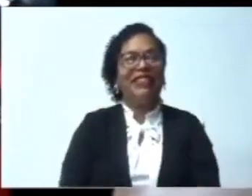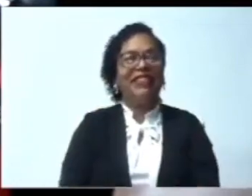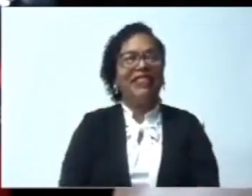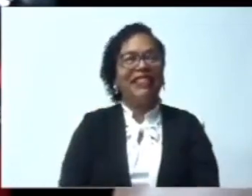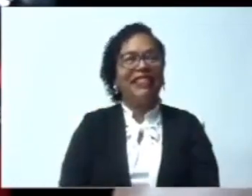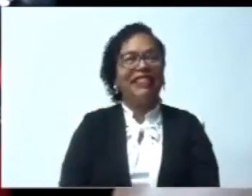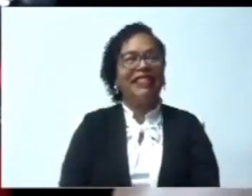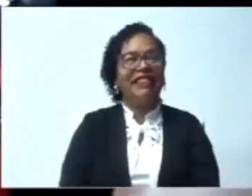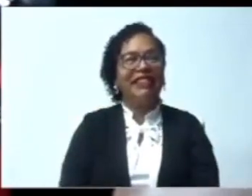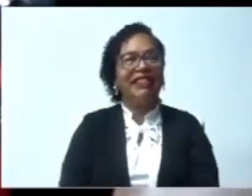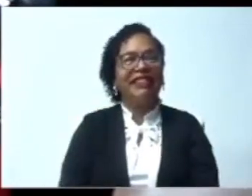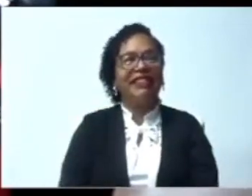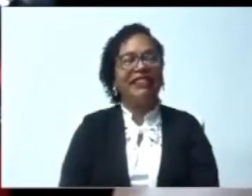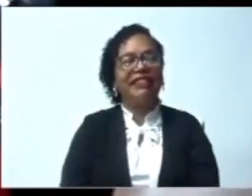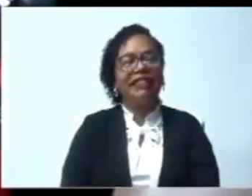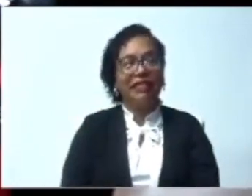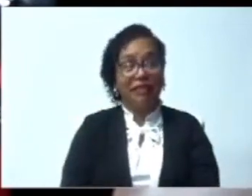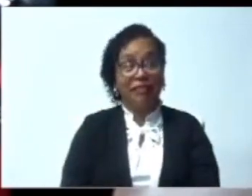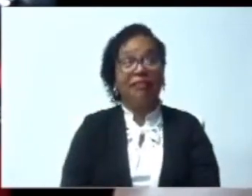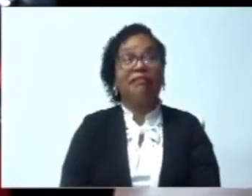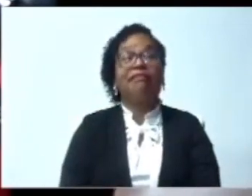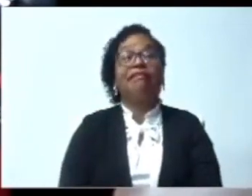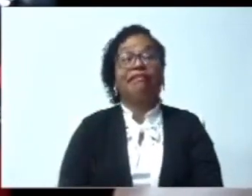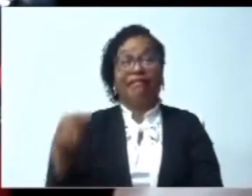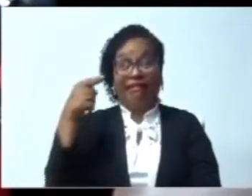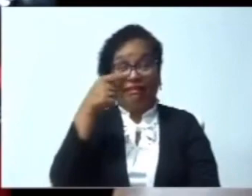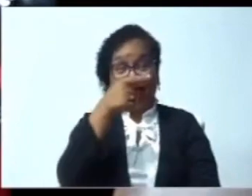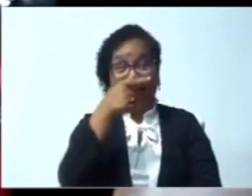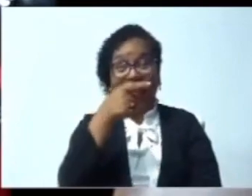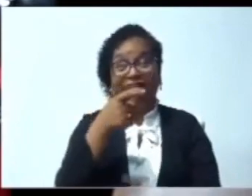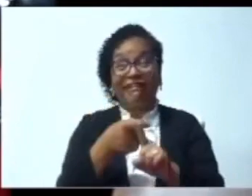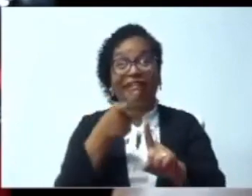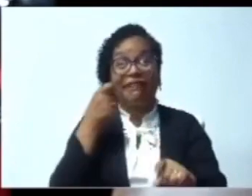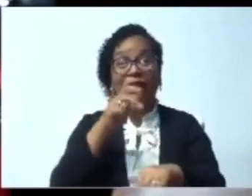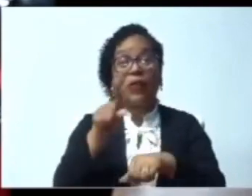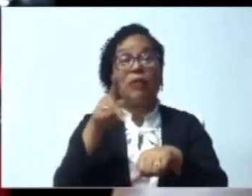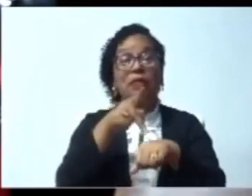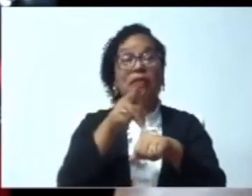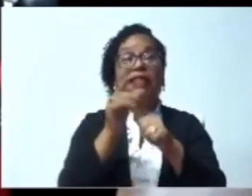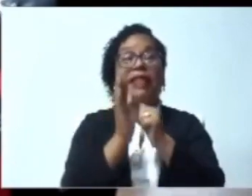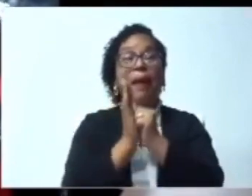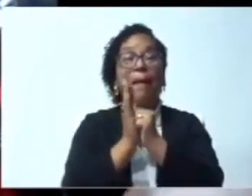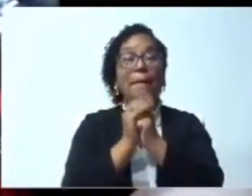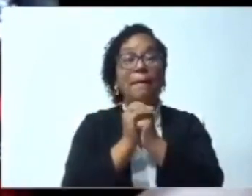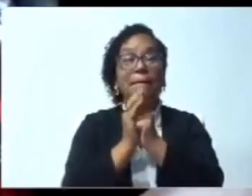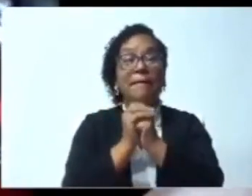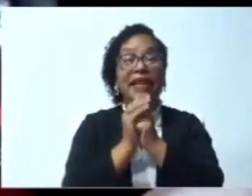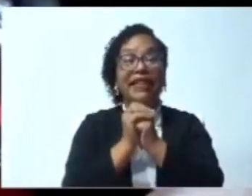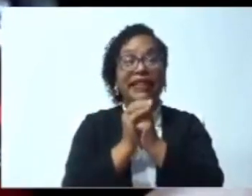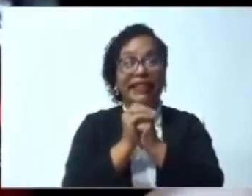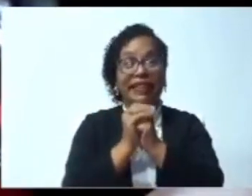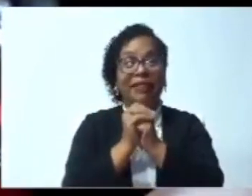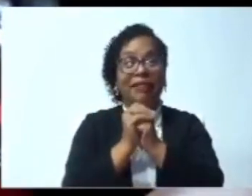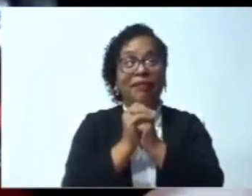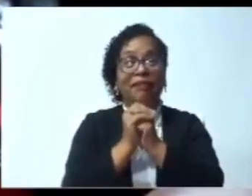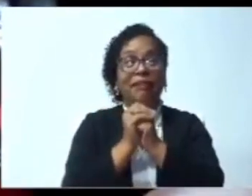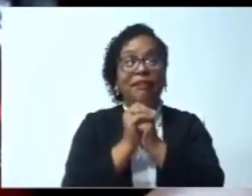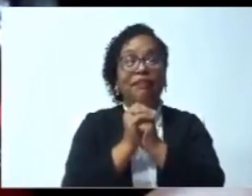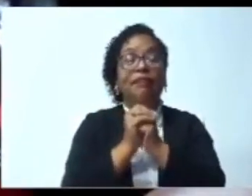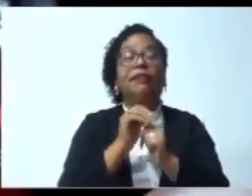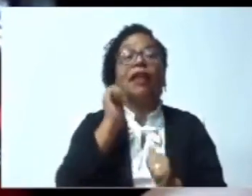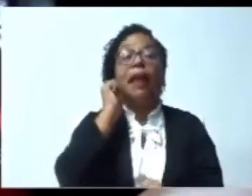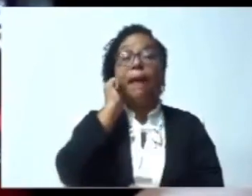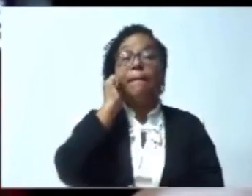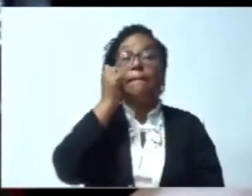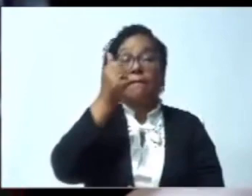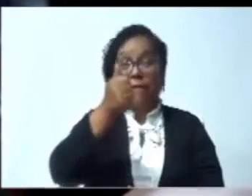Estos señores son los mangos de Baní, que mañana le estamos